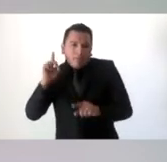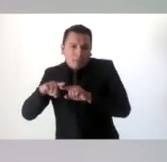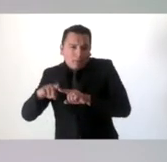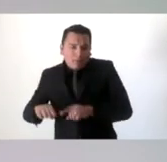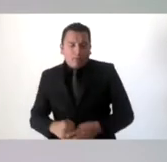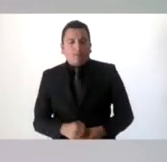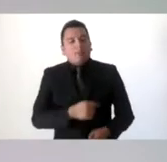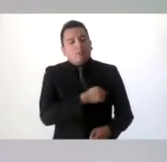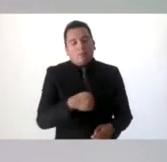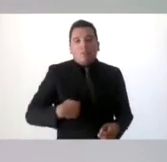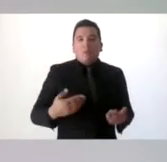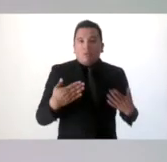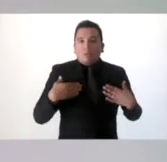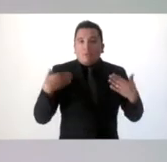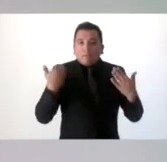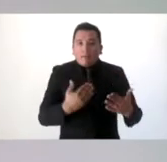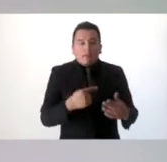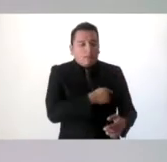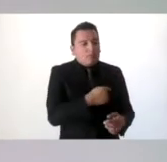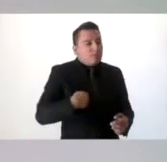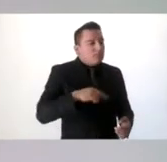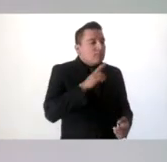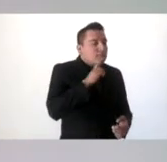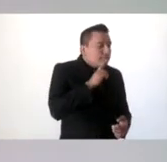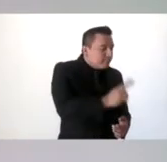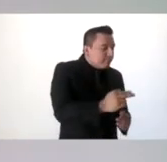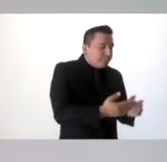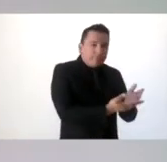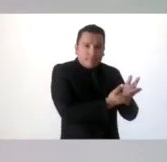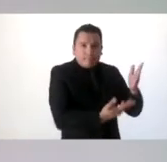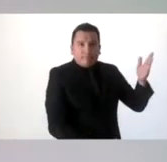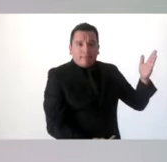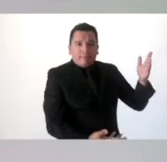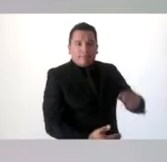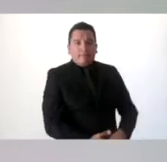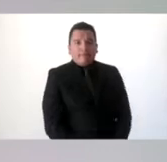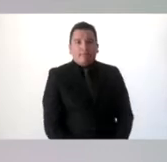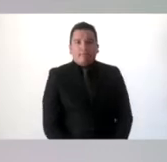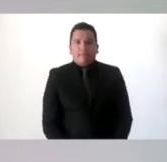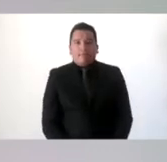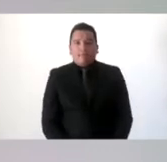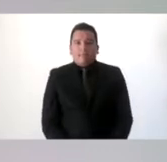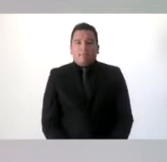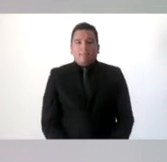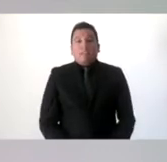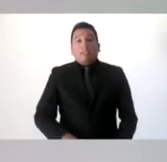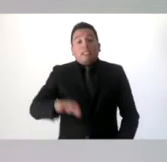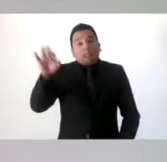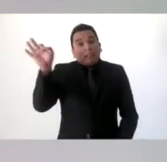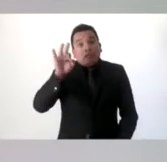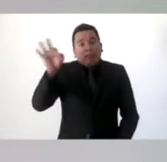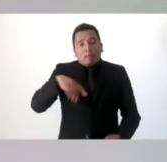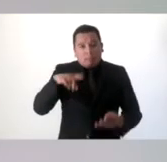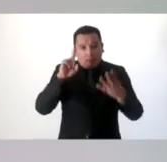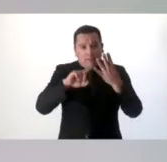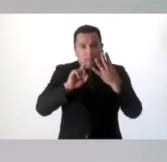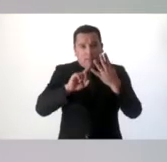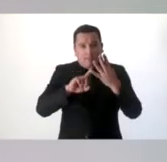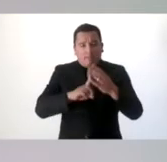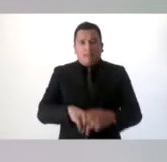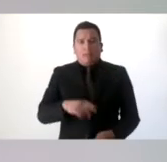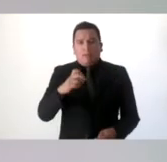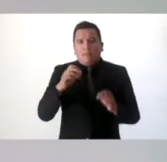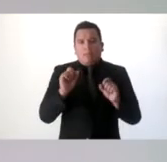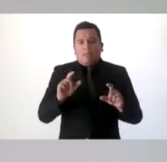abriendo, de cuál es el resultado electoral, etcétera. Y tal vez una cuarta situación que pudiéramos pensar